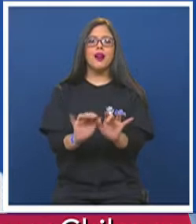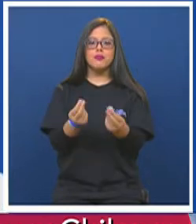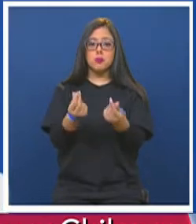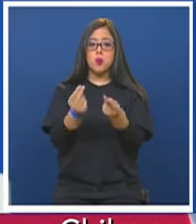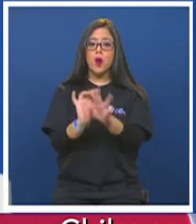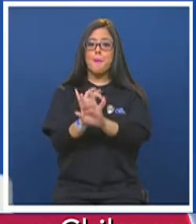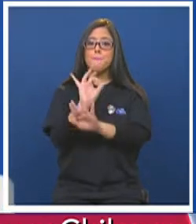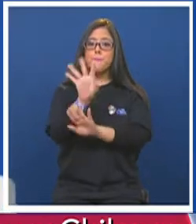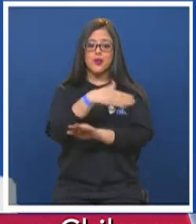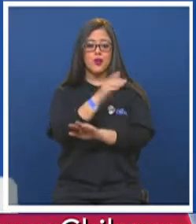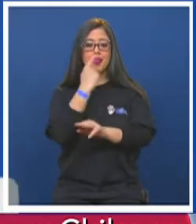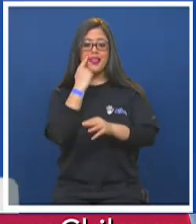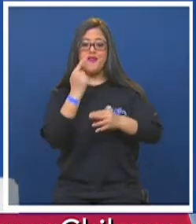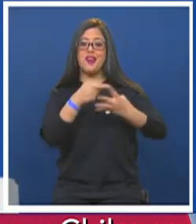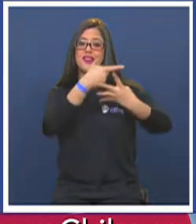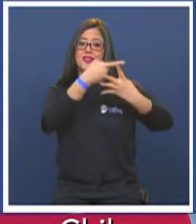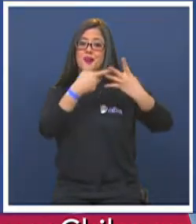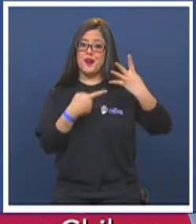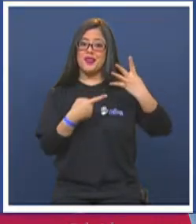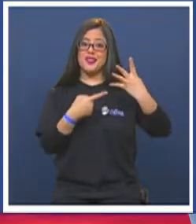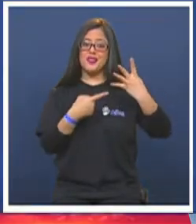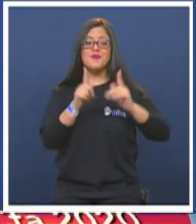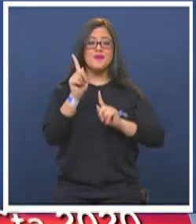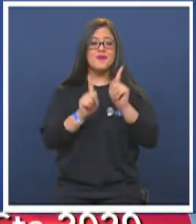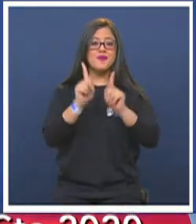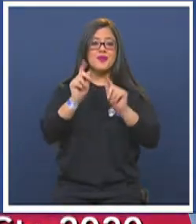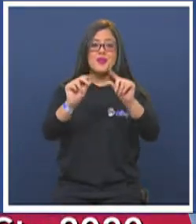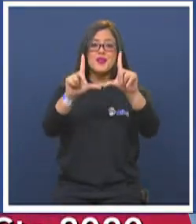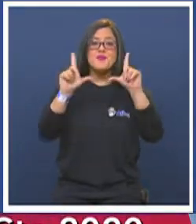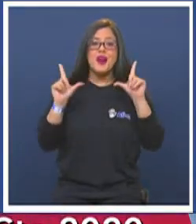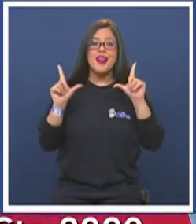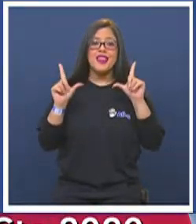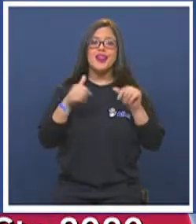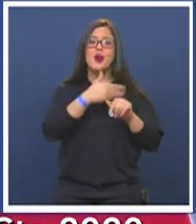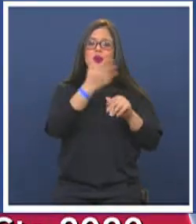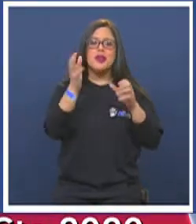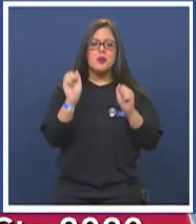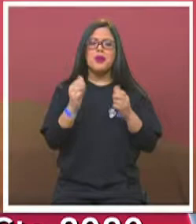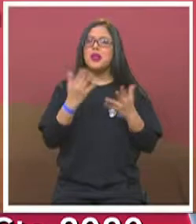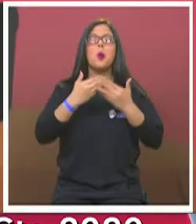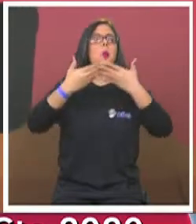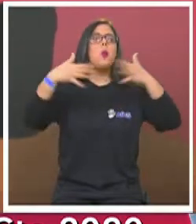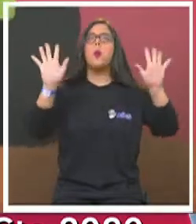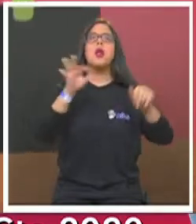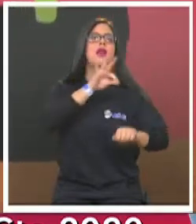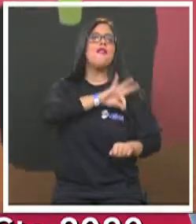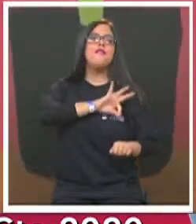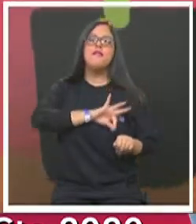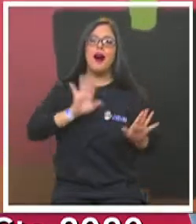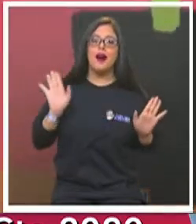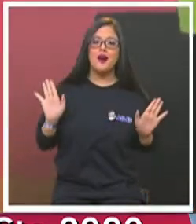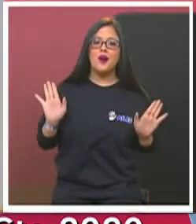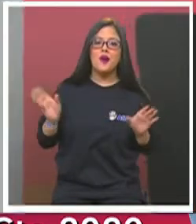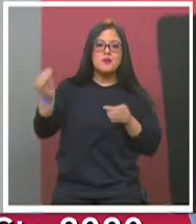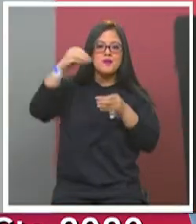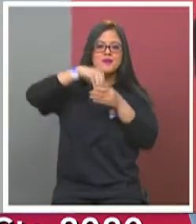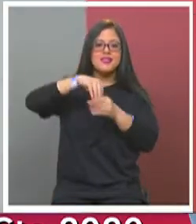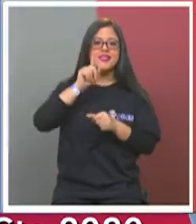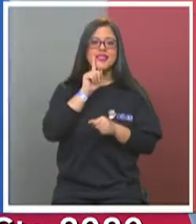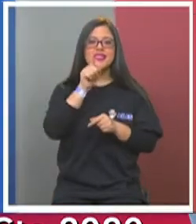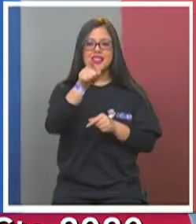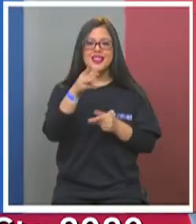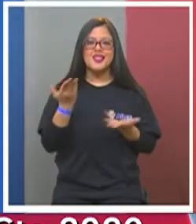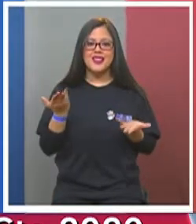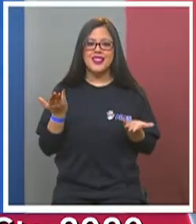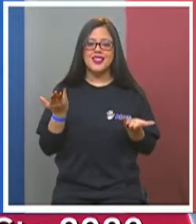Están apareciendo ahí en las imágenes, en la pantalla. Tú puedes usar el banco que quieras, el banco que te pertenece, el que tienes ahí más a